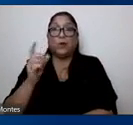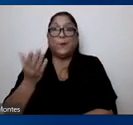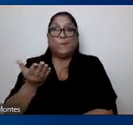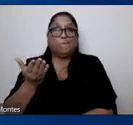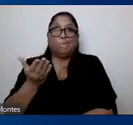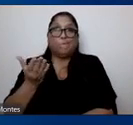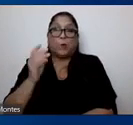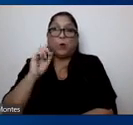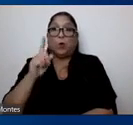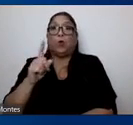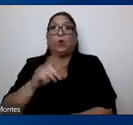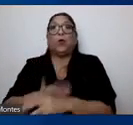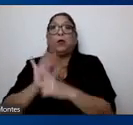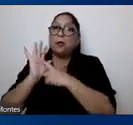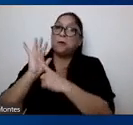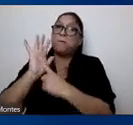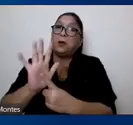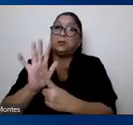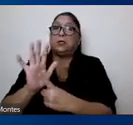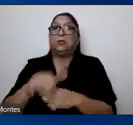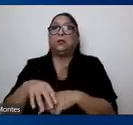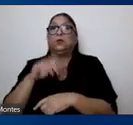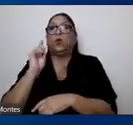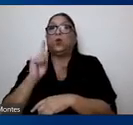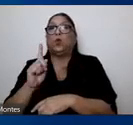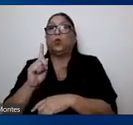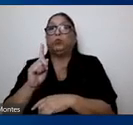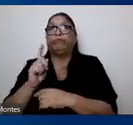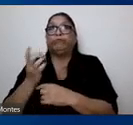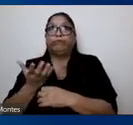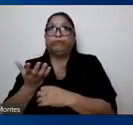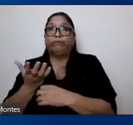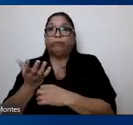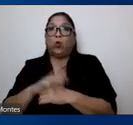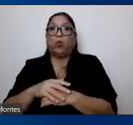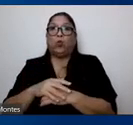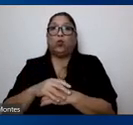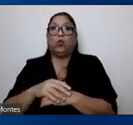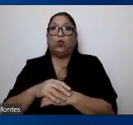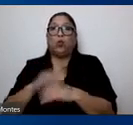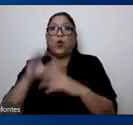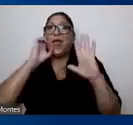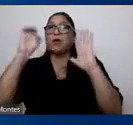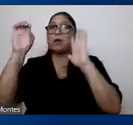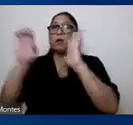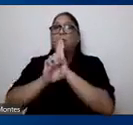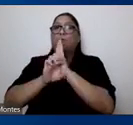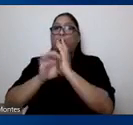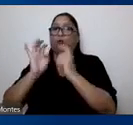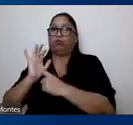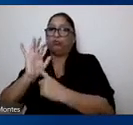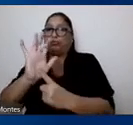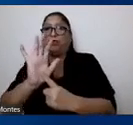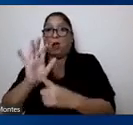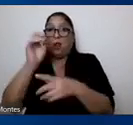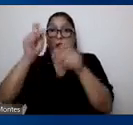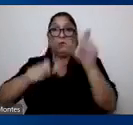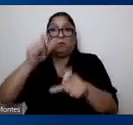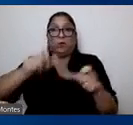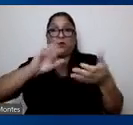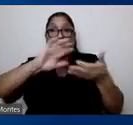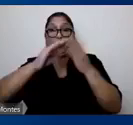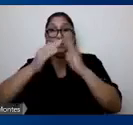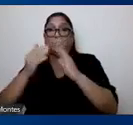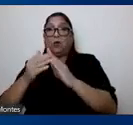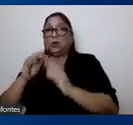una representación, un evento ejemplar hacia las poblaciones que le dieran la